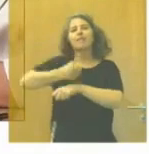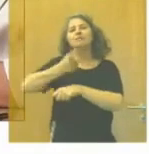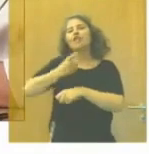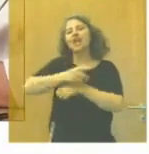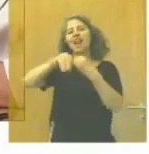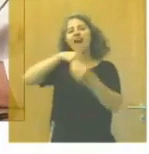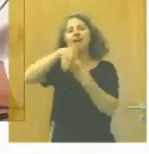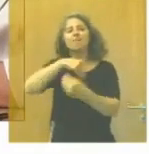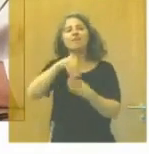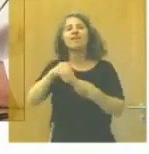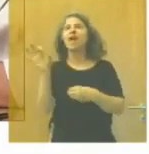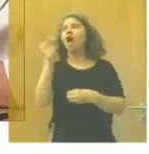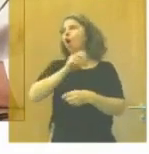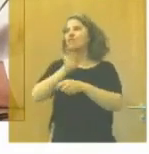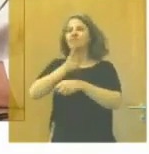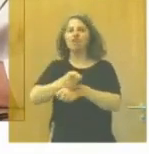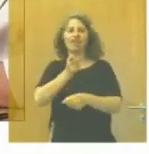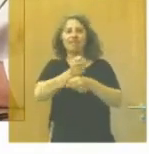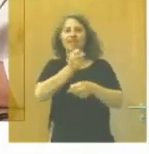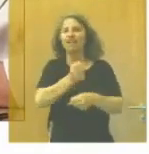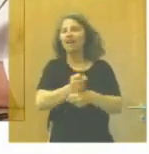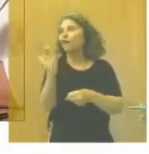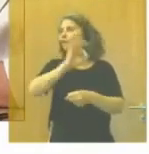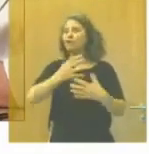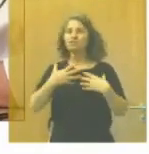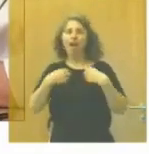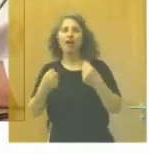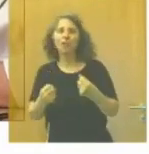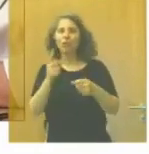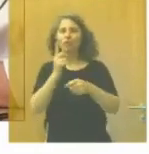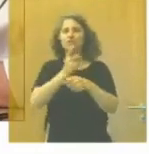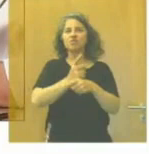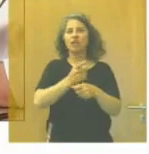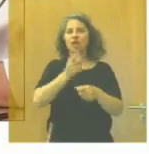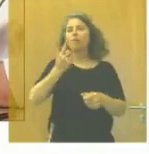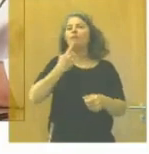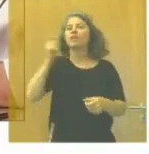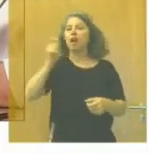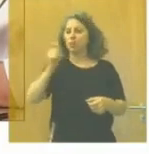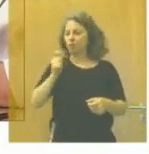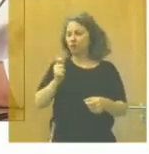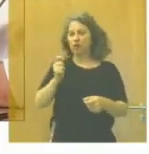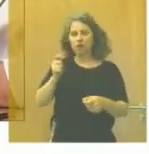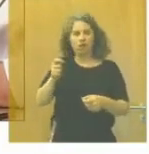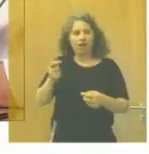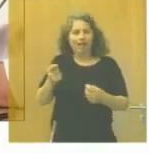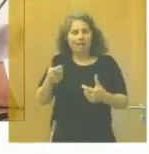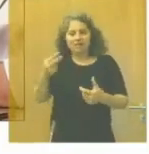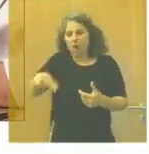las decisiones laborales, las decisiones en salud, las decisiones en las políticas públicas. Rescatar esa